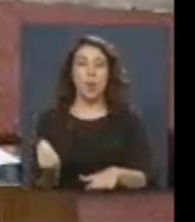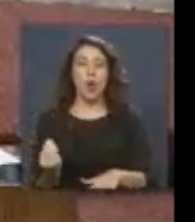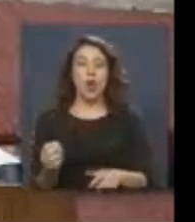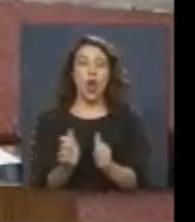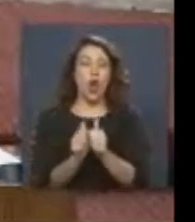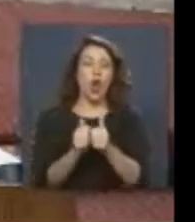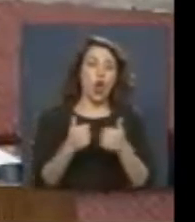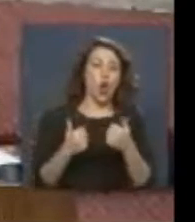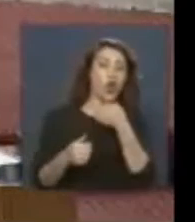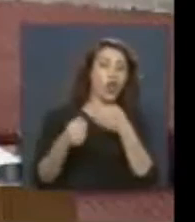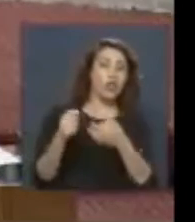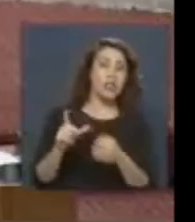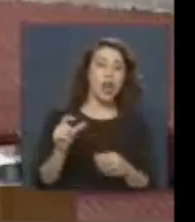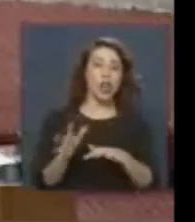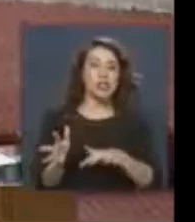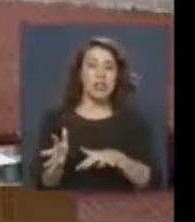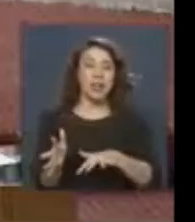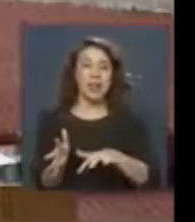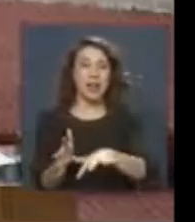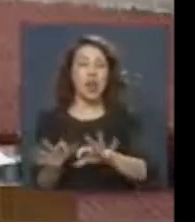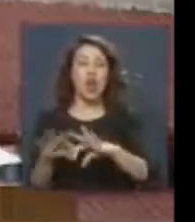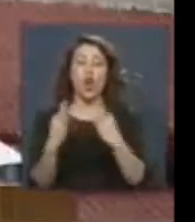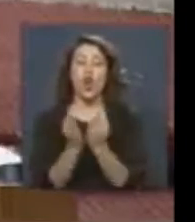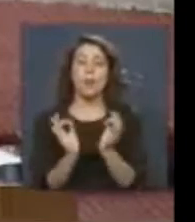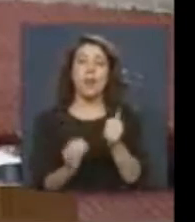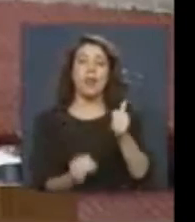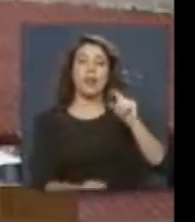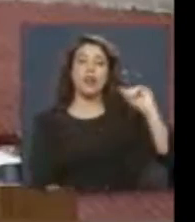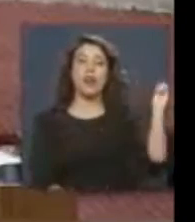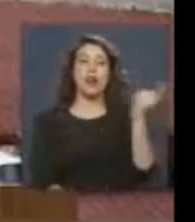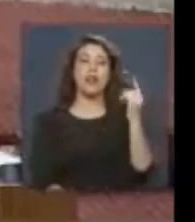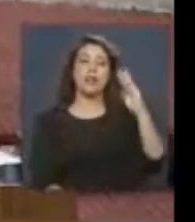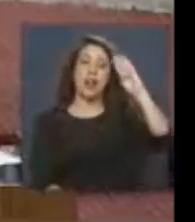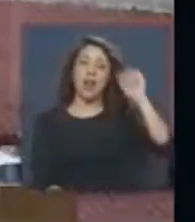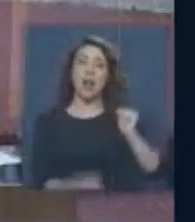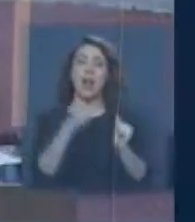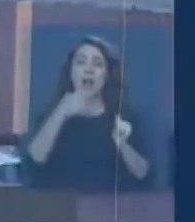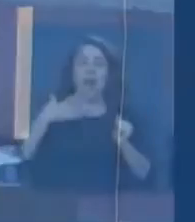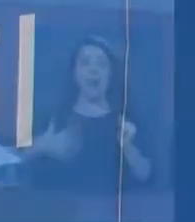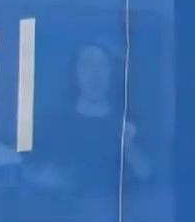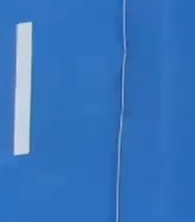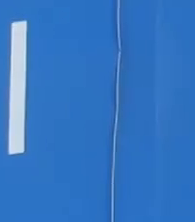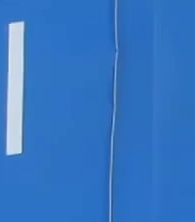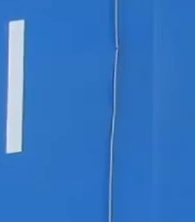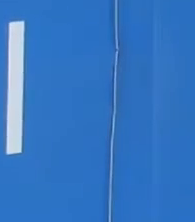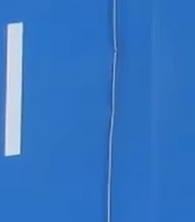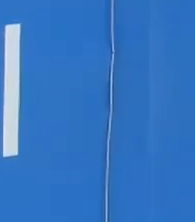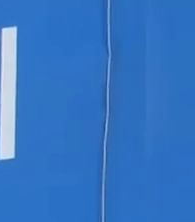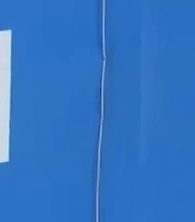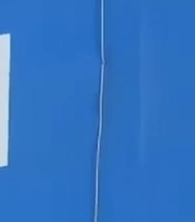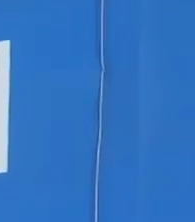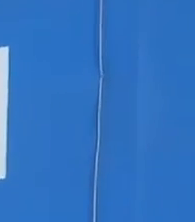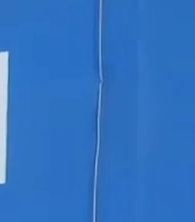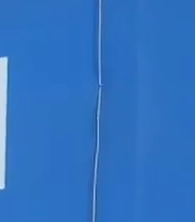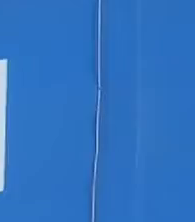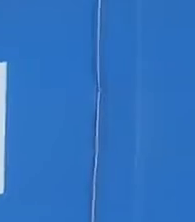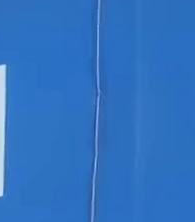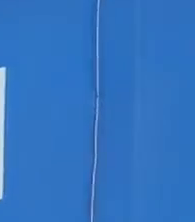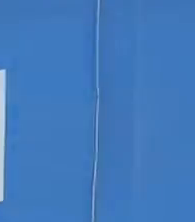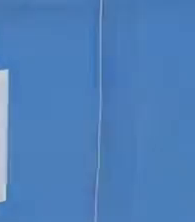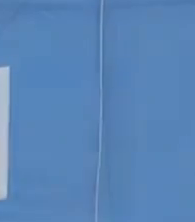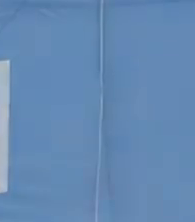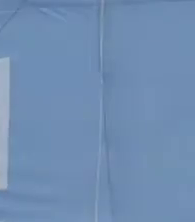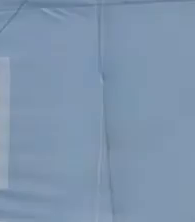consejeros regionales de Los Ríos, en pleno, y al director nacional de Gendarmería. Para que la señora directora de la Junji